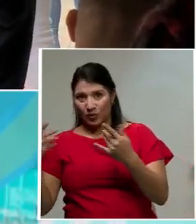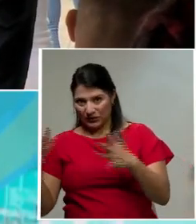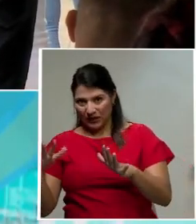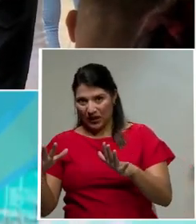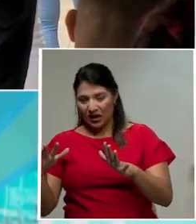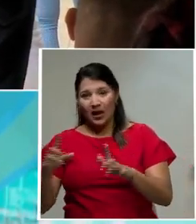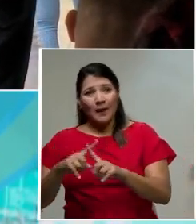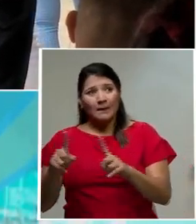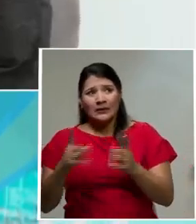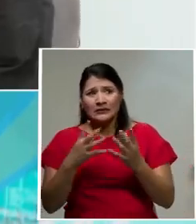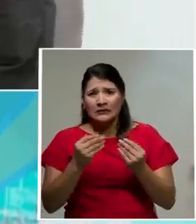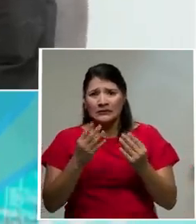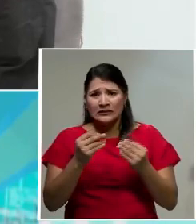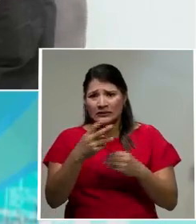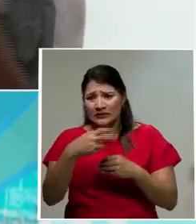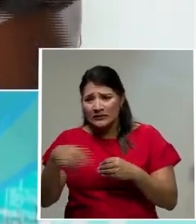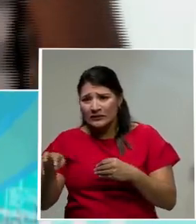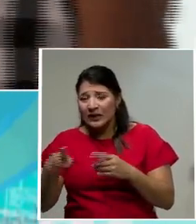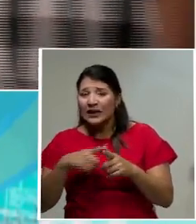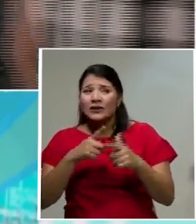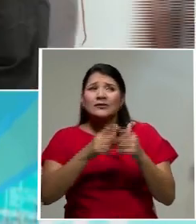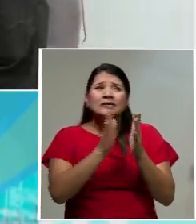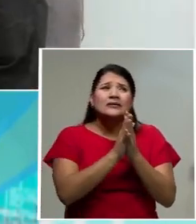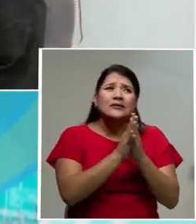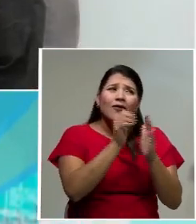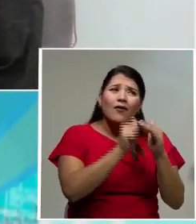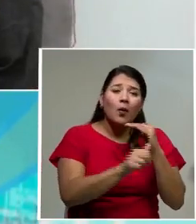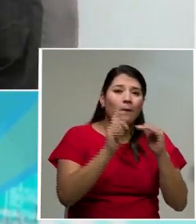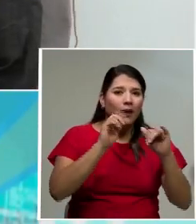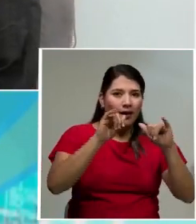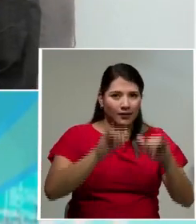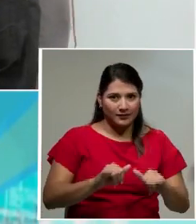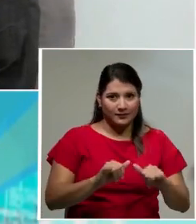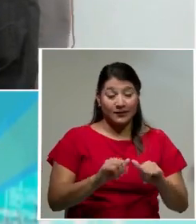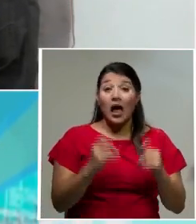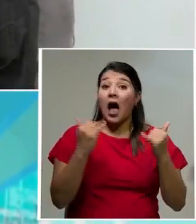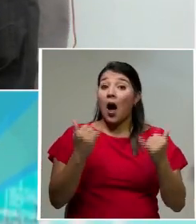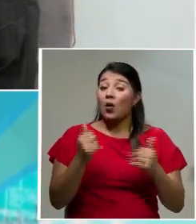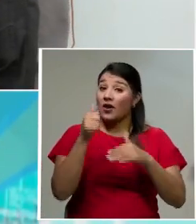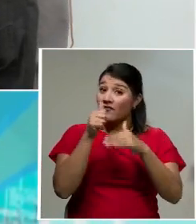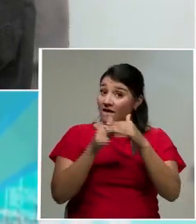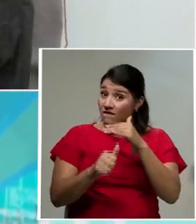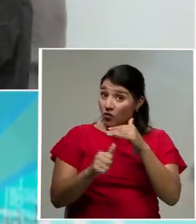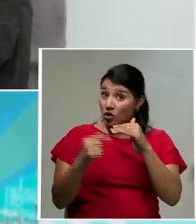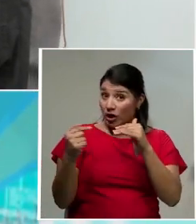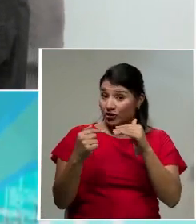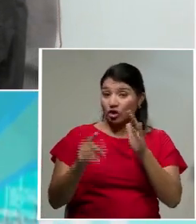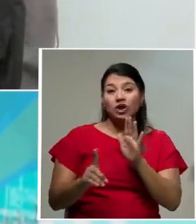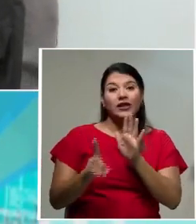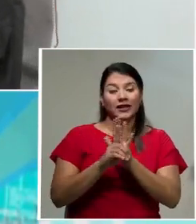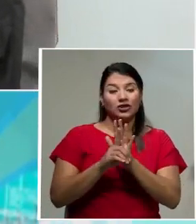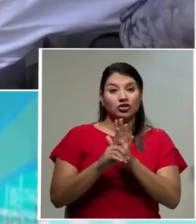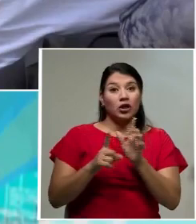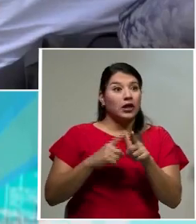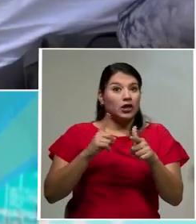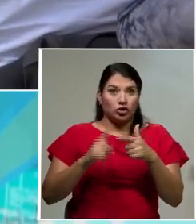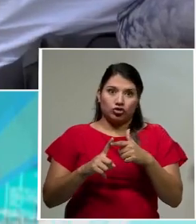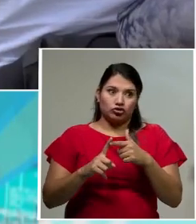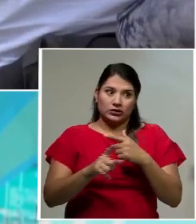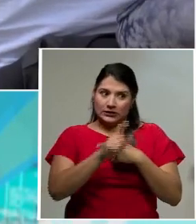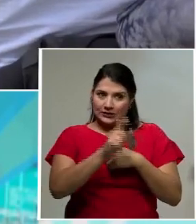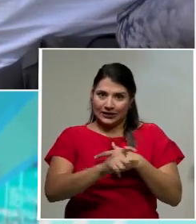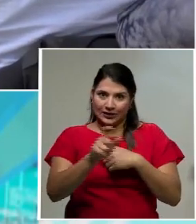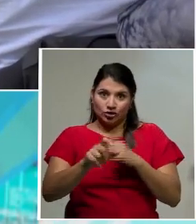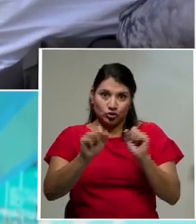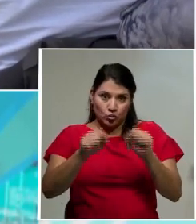acá a nivel internacional es que el refugio es un derecho, y al ser un derecho las personas pueden optar al mismo. Ya dependerá